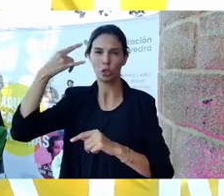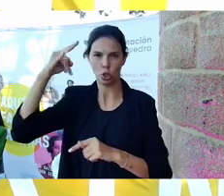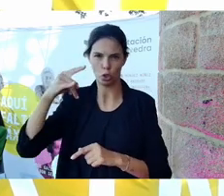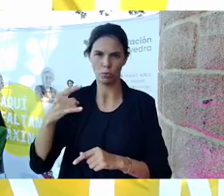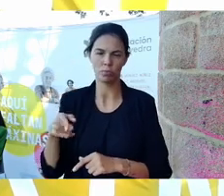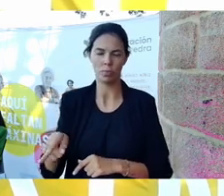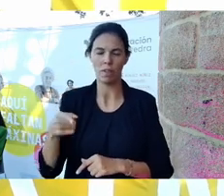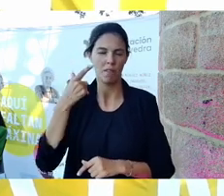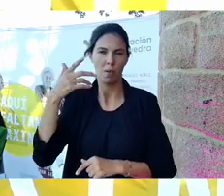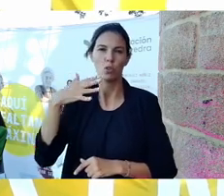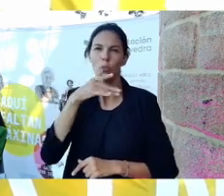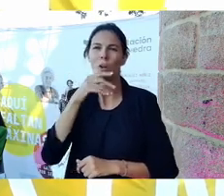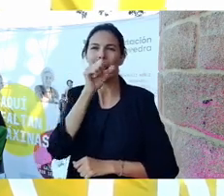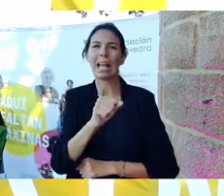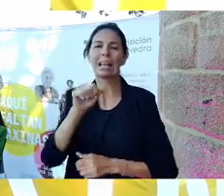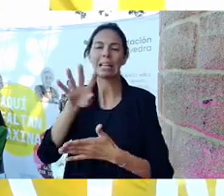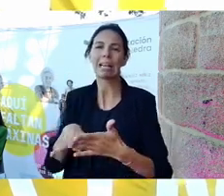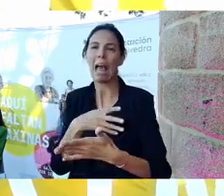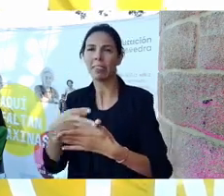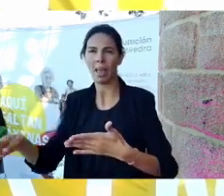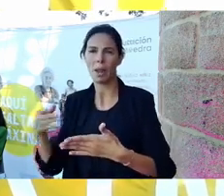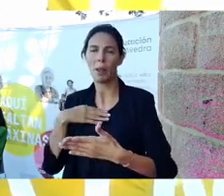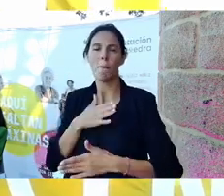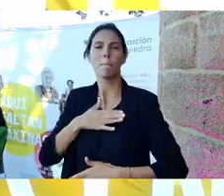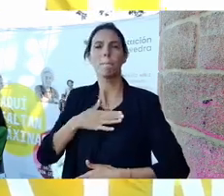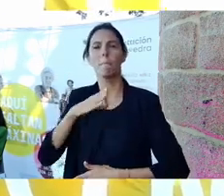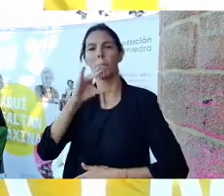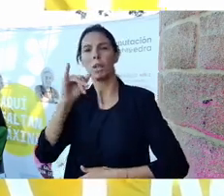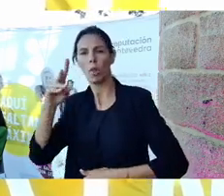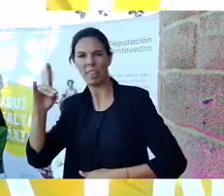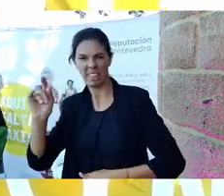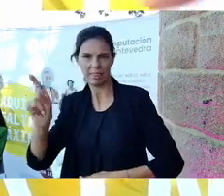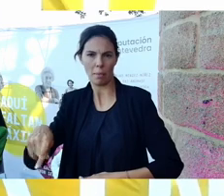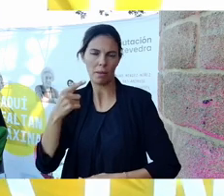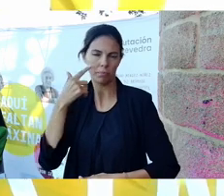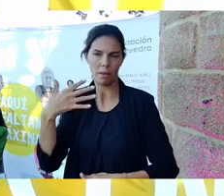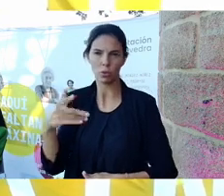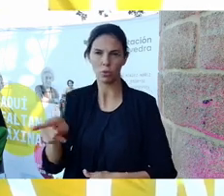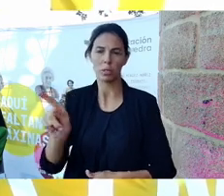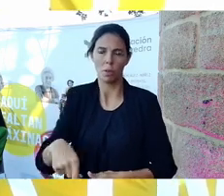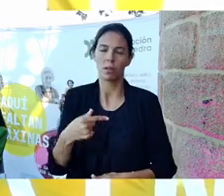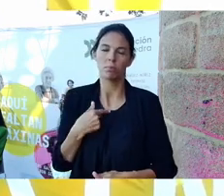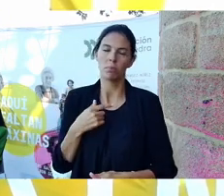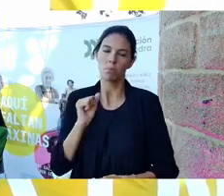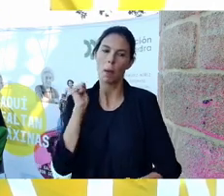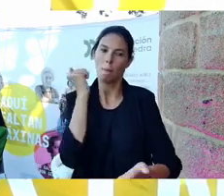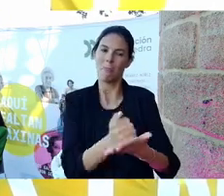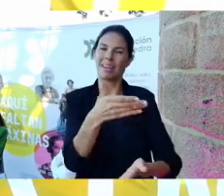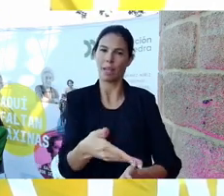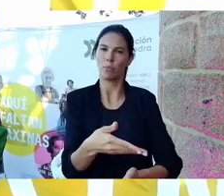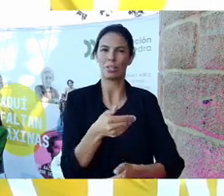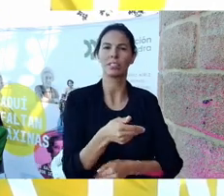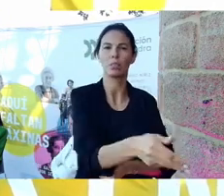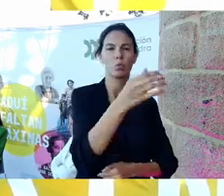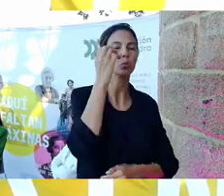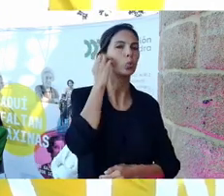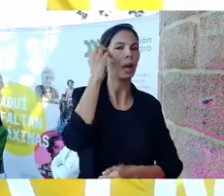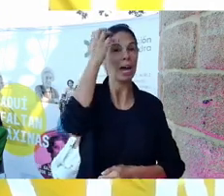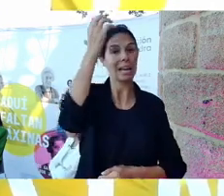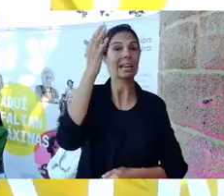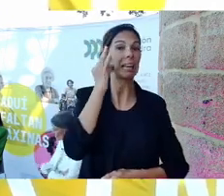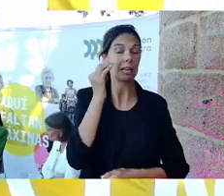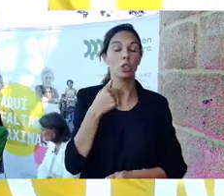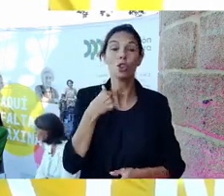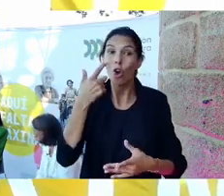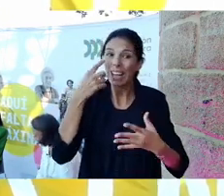por ese cantar del Mío Cid que tanto la menciona, y que también pues, dejarían una impronta en la futura reina. Sí,